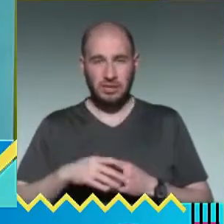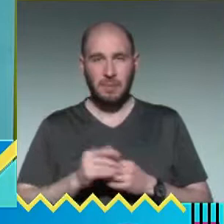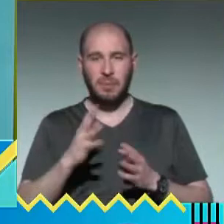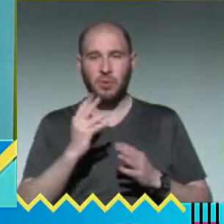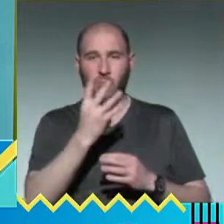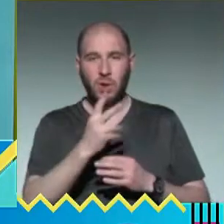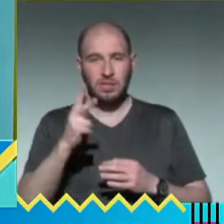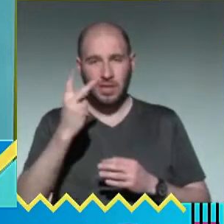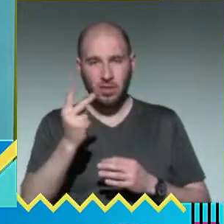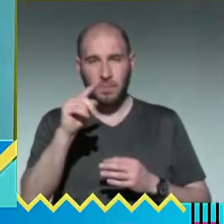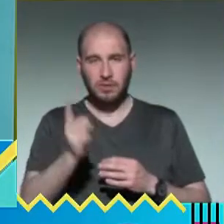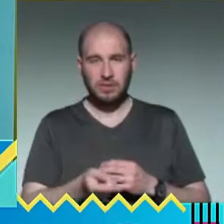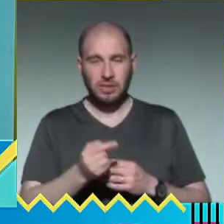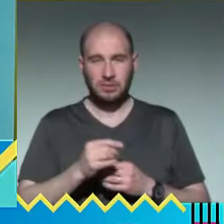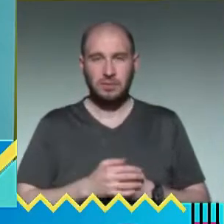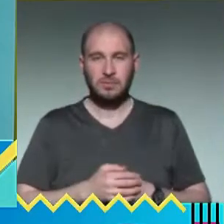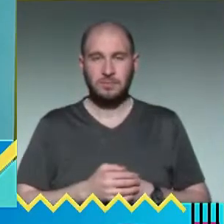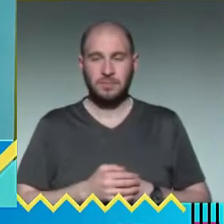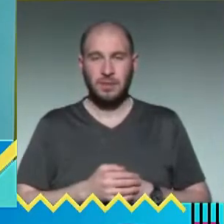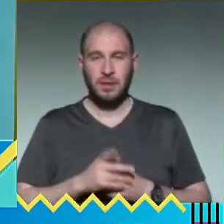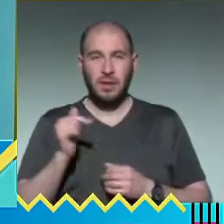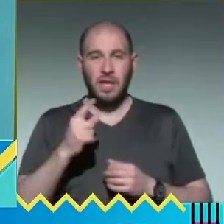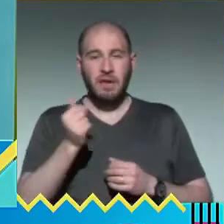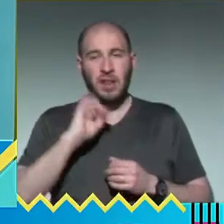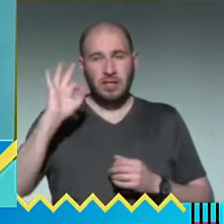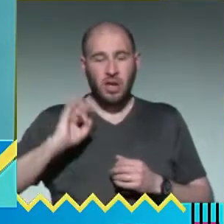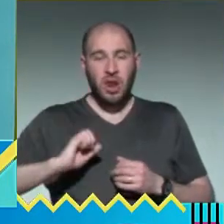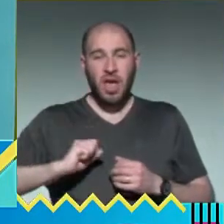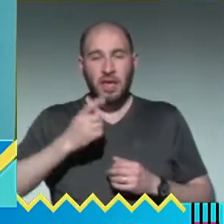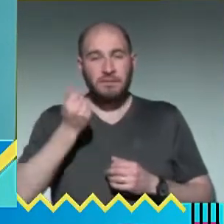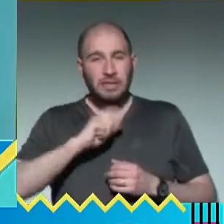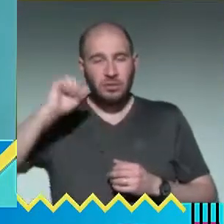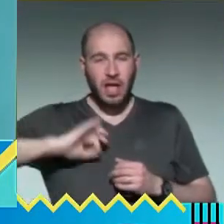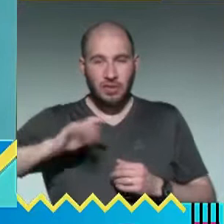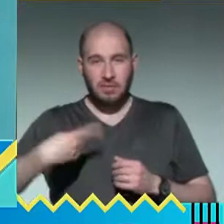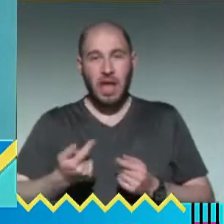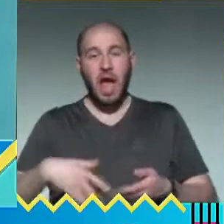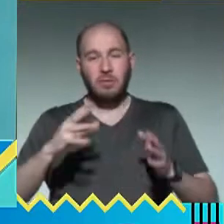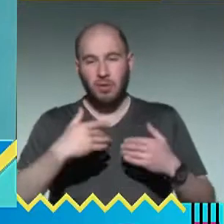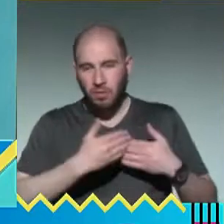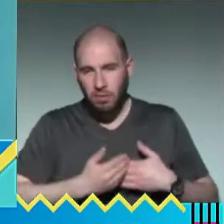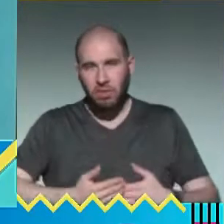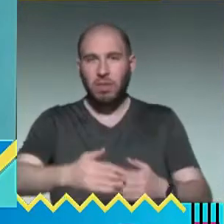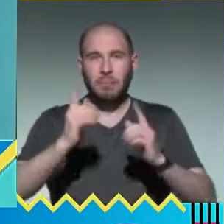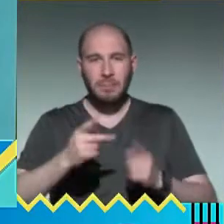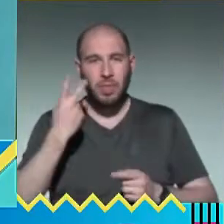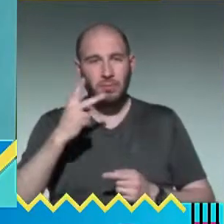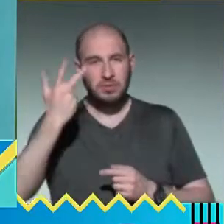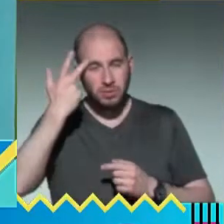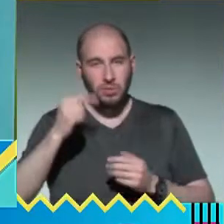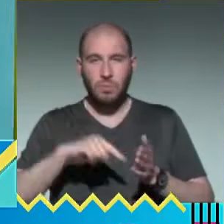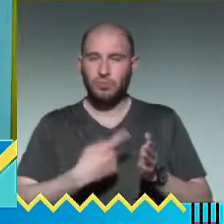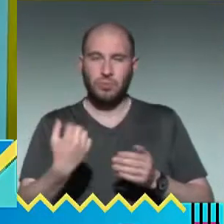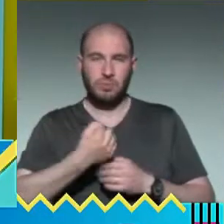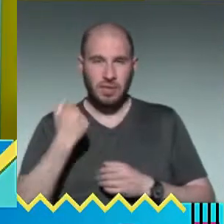prevé de un 42%. Por lo tanto, esa inflación del año que viene también se podría ver modificada por el arrastre, ¿sí?, del 2018, otro punto